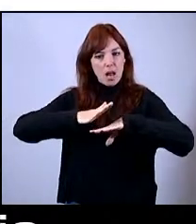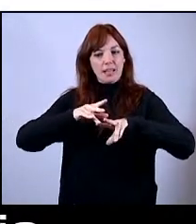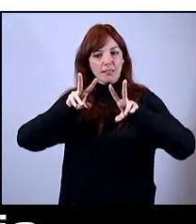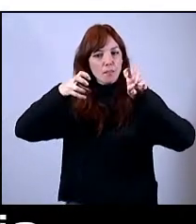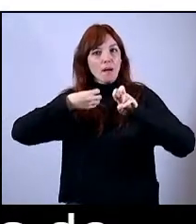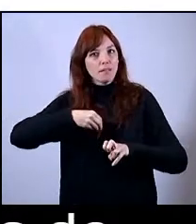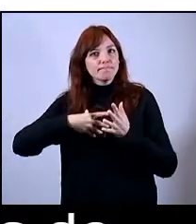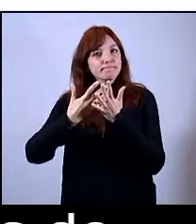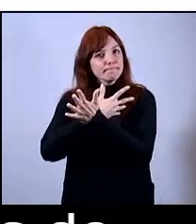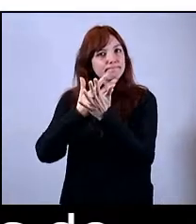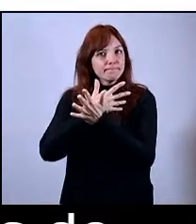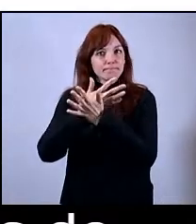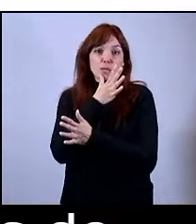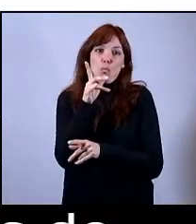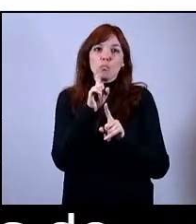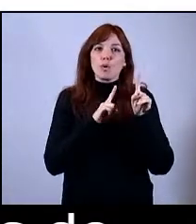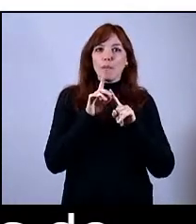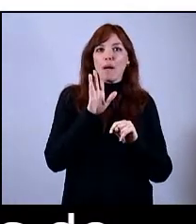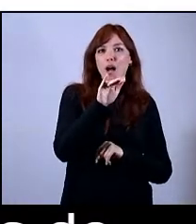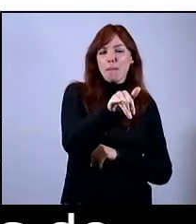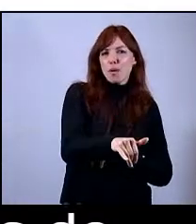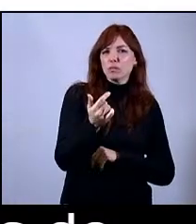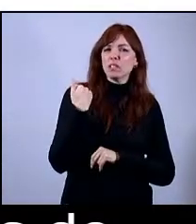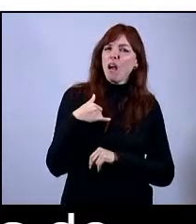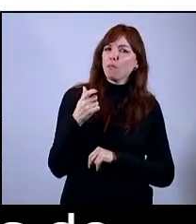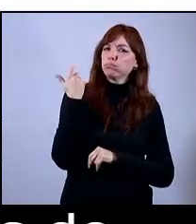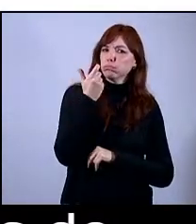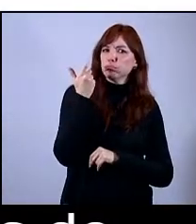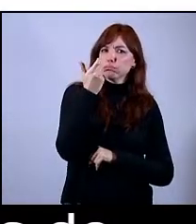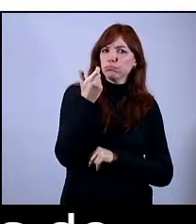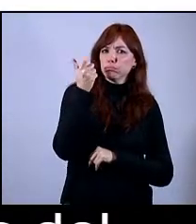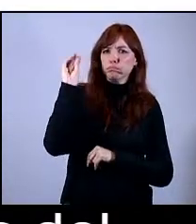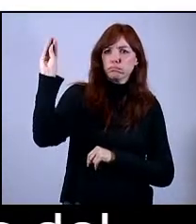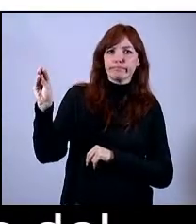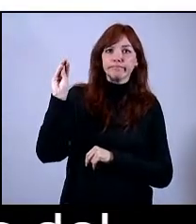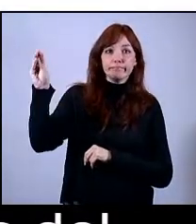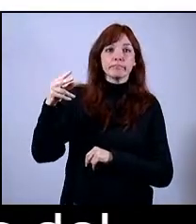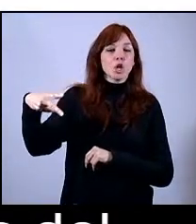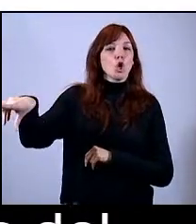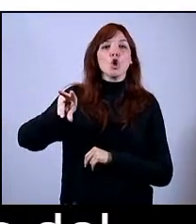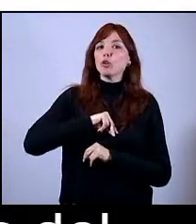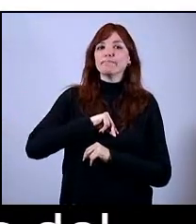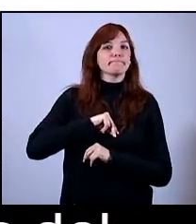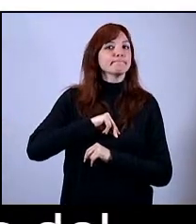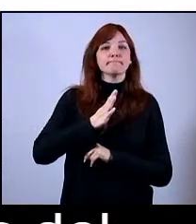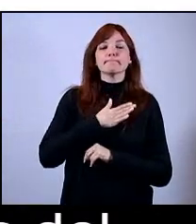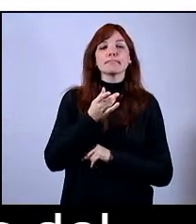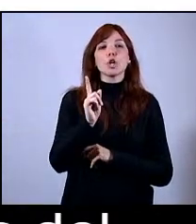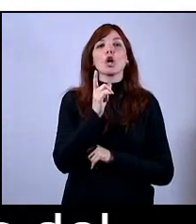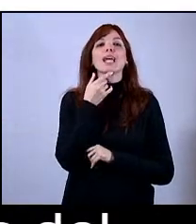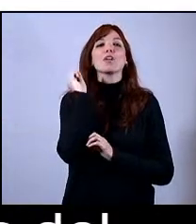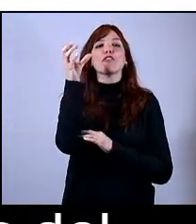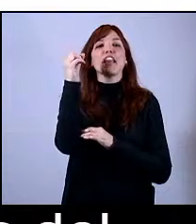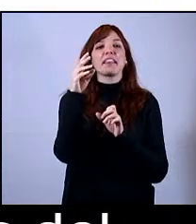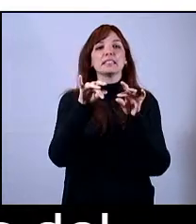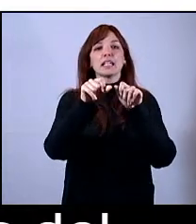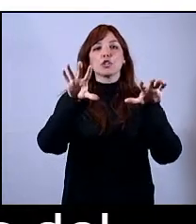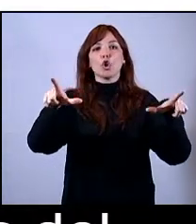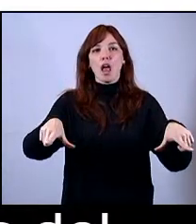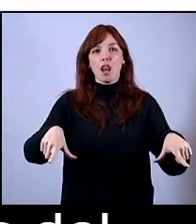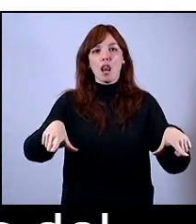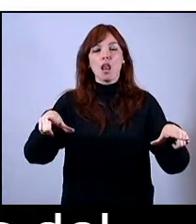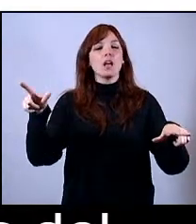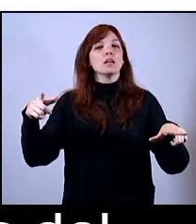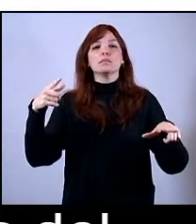los problemas del campo, y lo estamos haciendo desde hace muchos meses. Él se ha negado a plantear esa conferencia sectorial y ha puesto encima